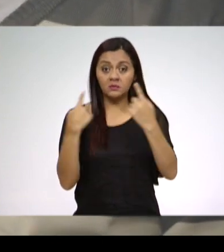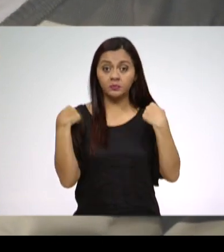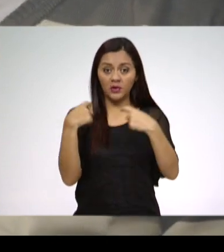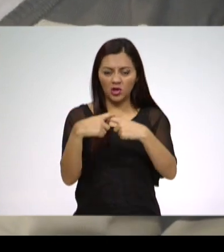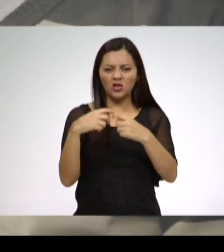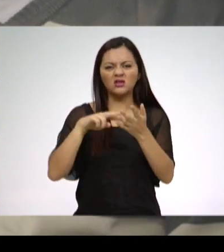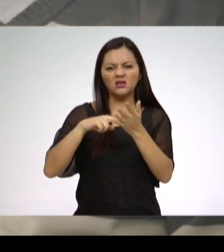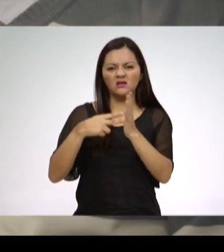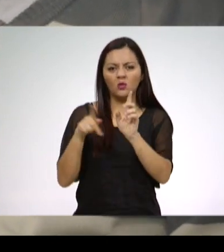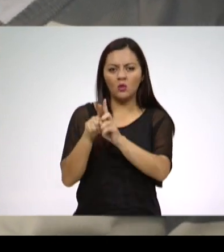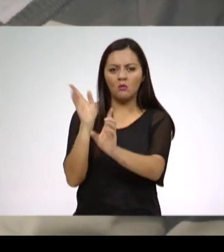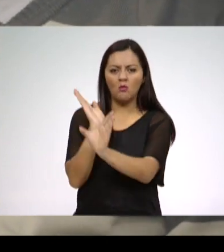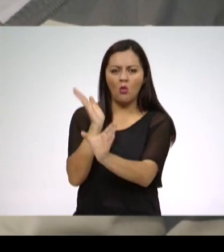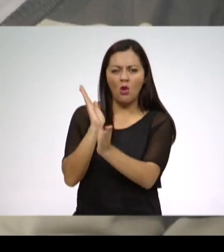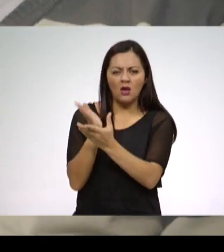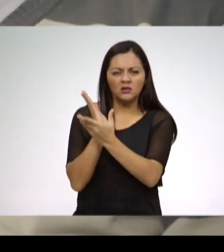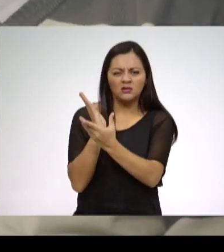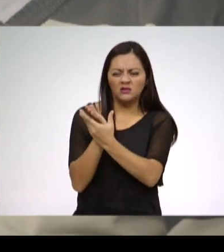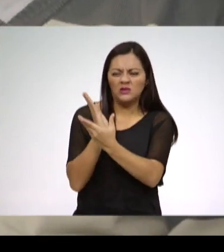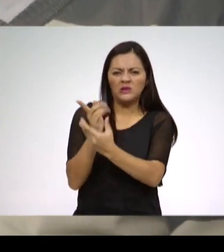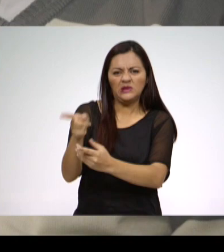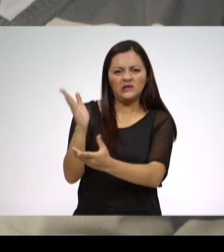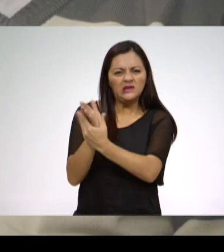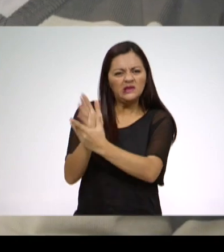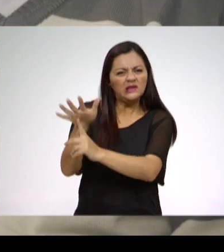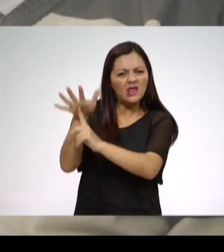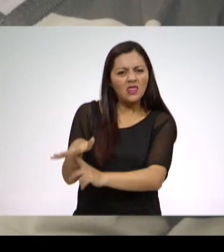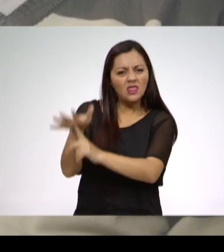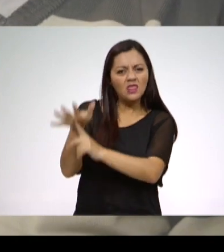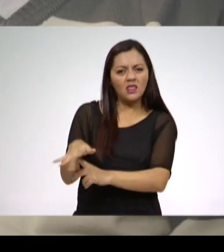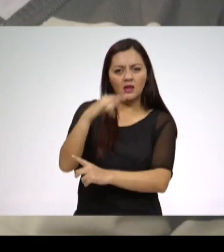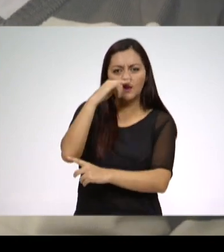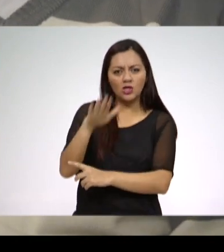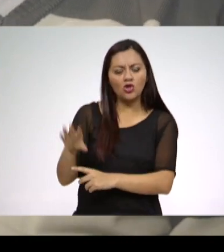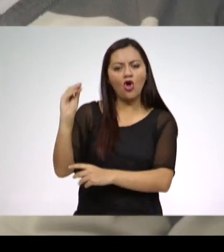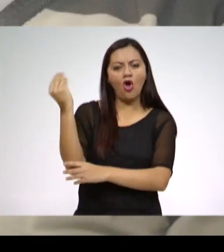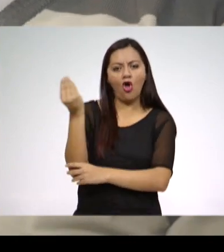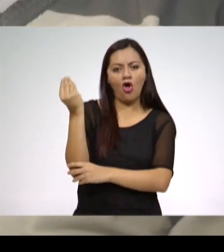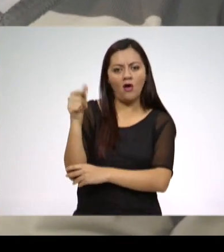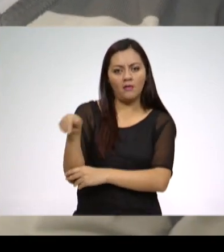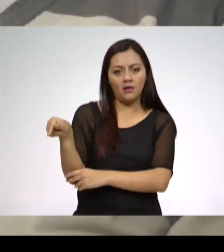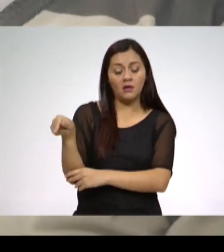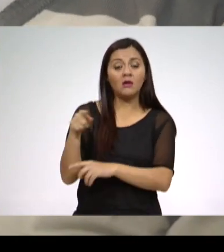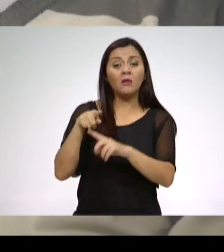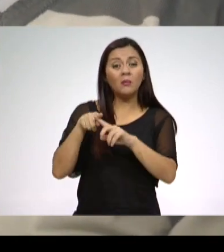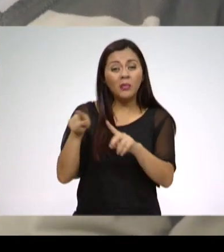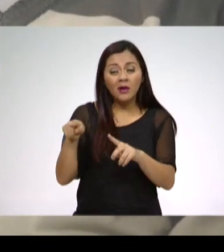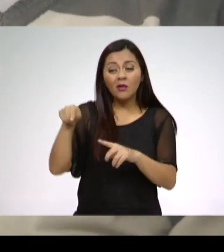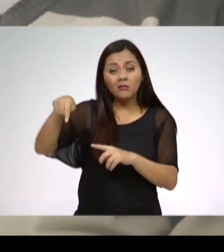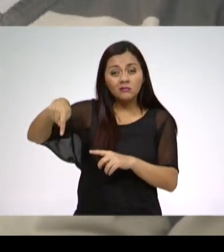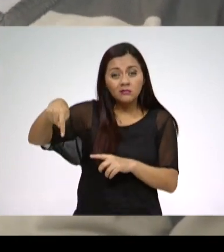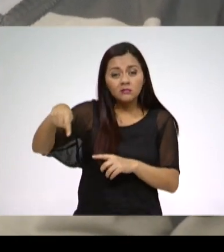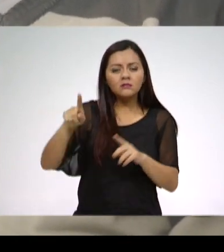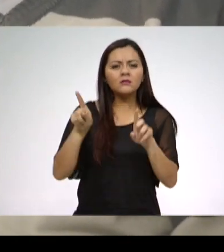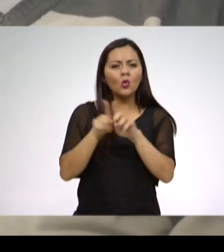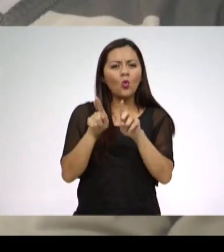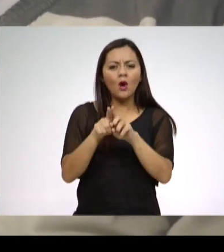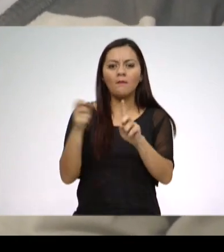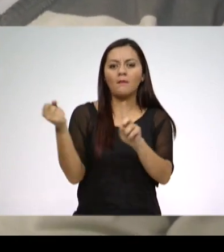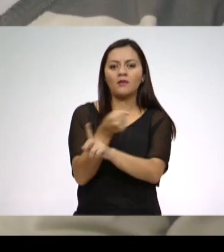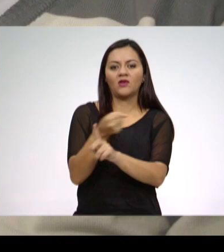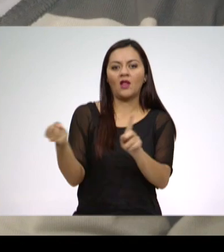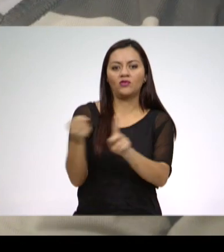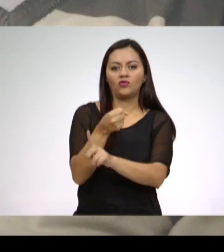acoso estudiantil. No solo es escolar, porque ya se está dando a niveles mucho más superiores. Entendemos el bullying como todo tipo de